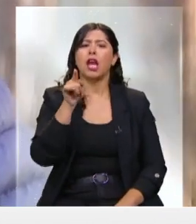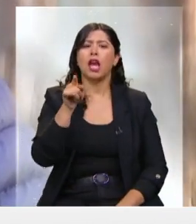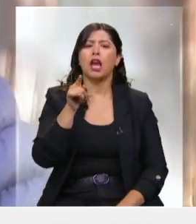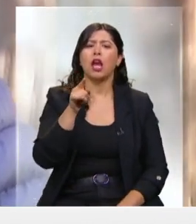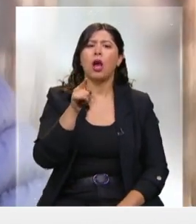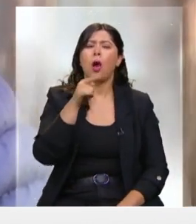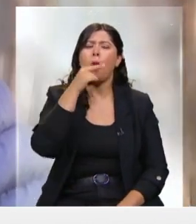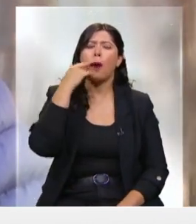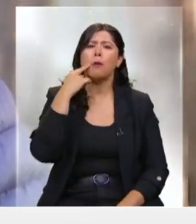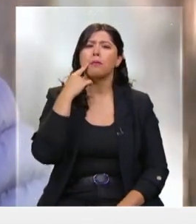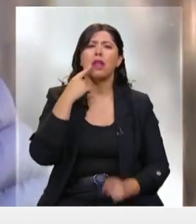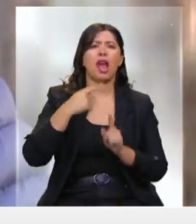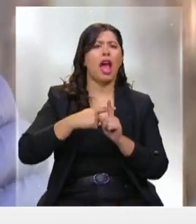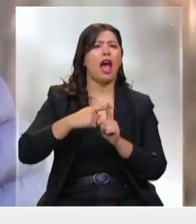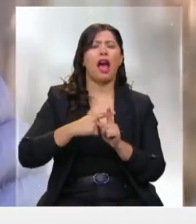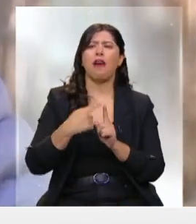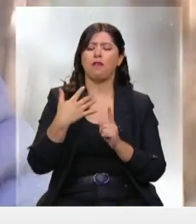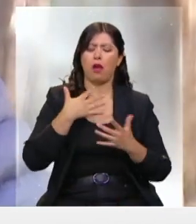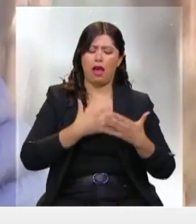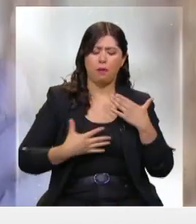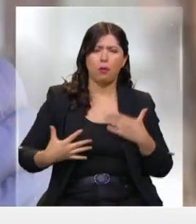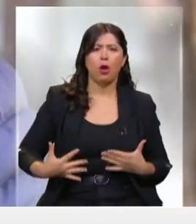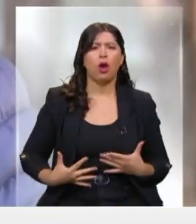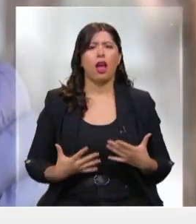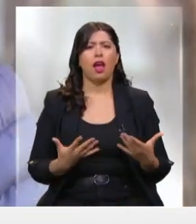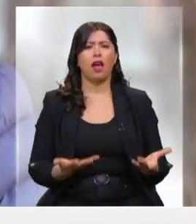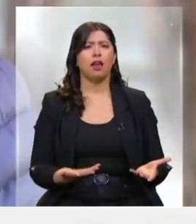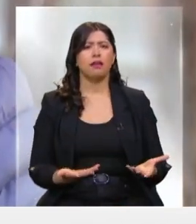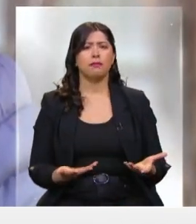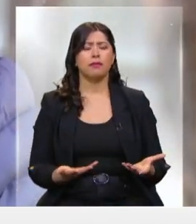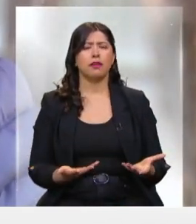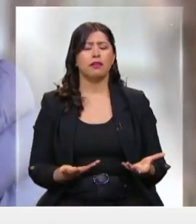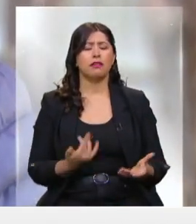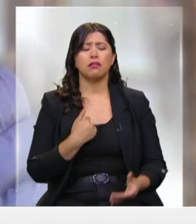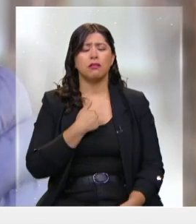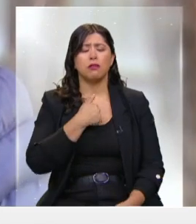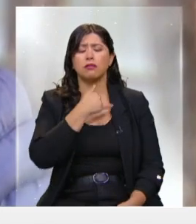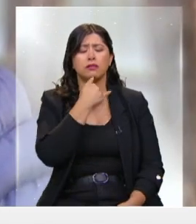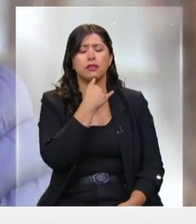simplemente iba a abusarme, a tocarme,